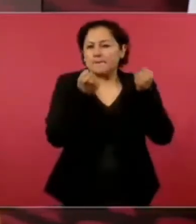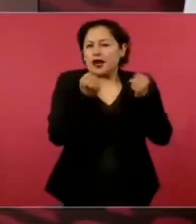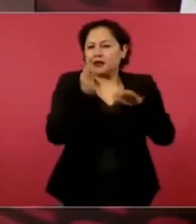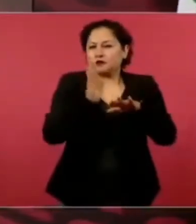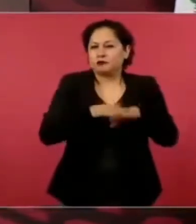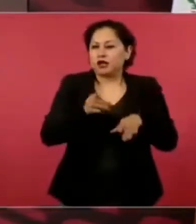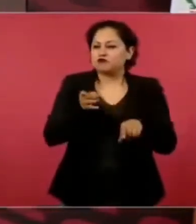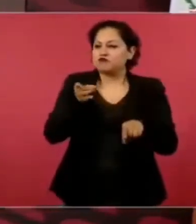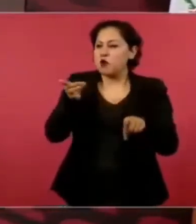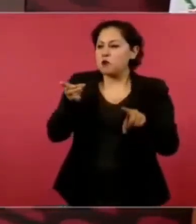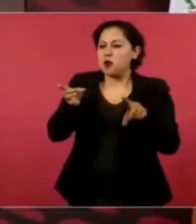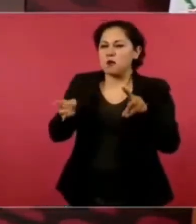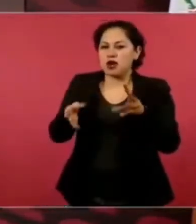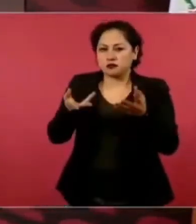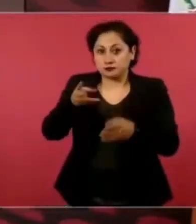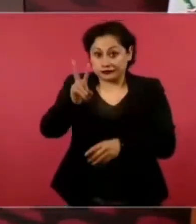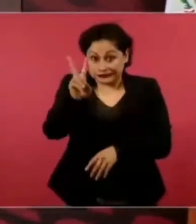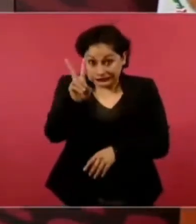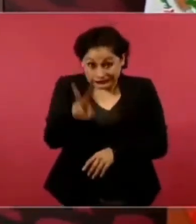ellos podían